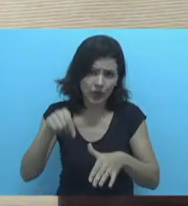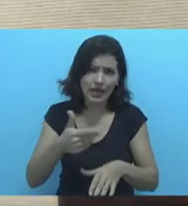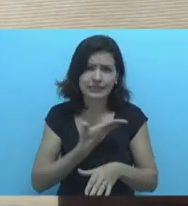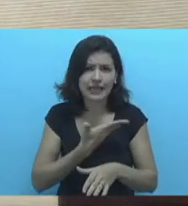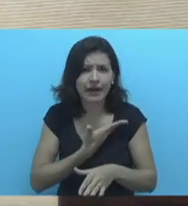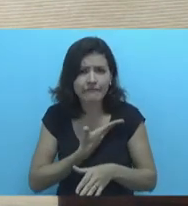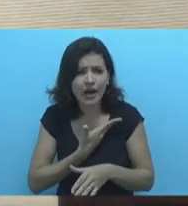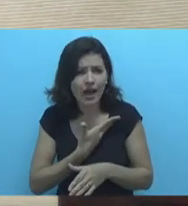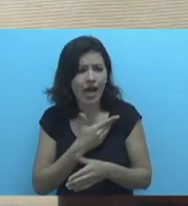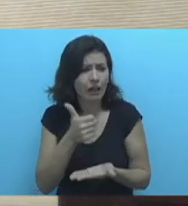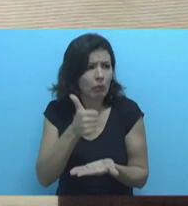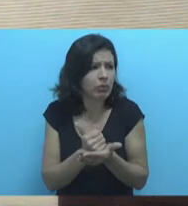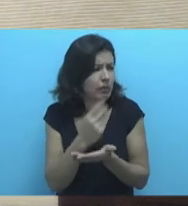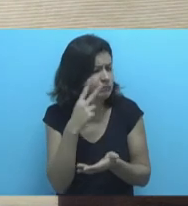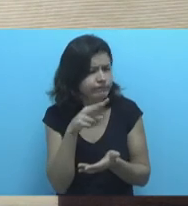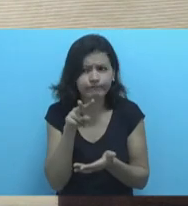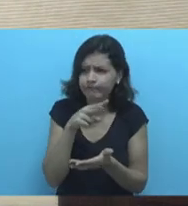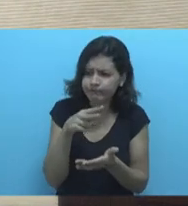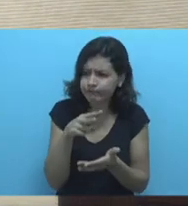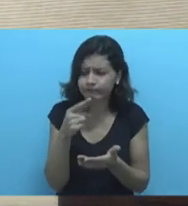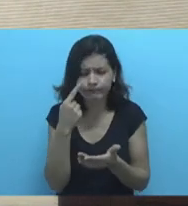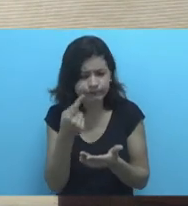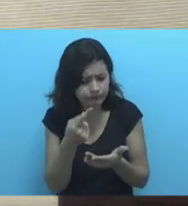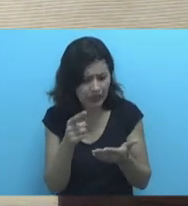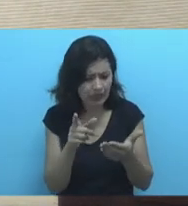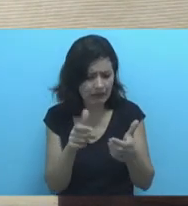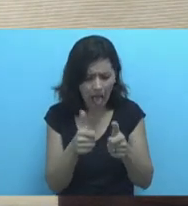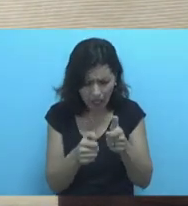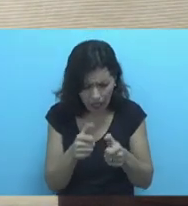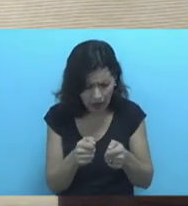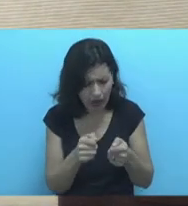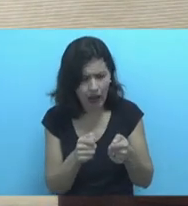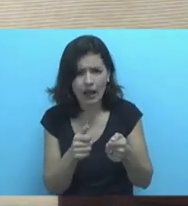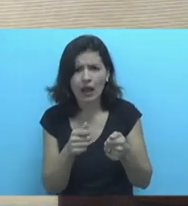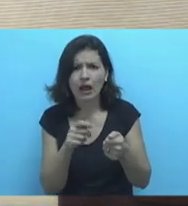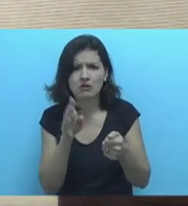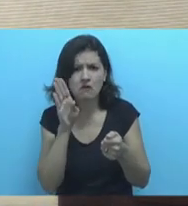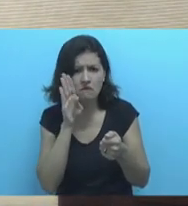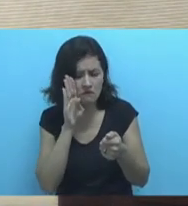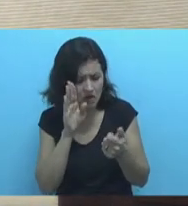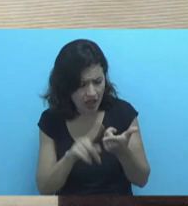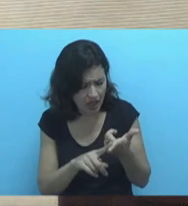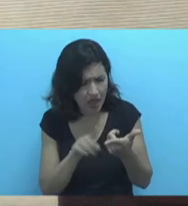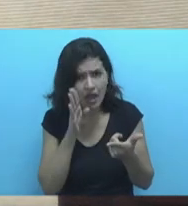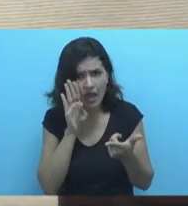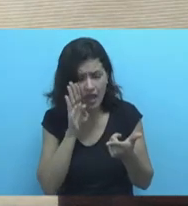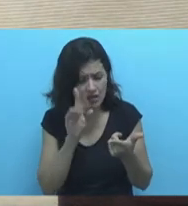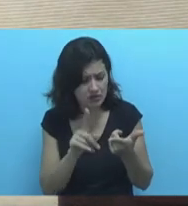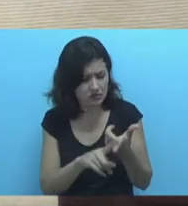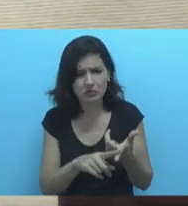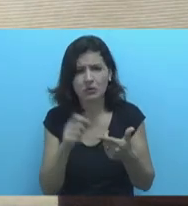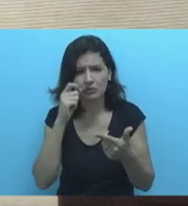Observara las redes sociales, el cariño de la gente, la cantidad interminable de fotos de Miguel en